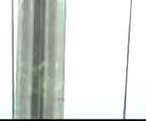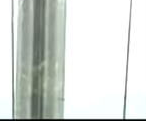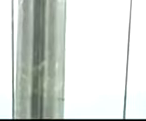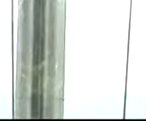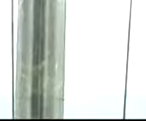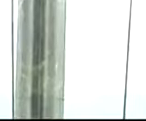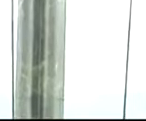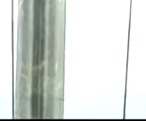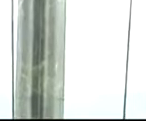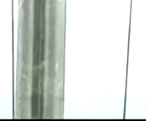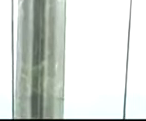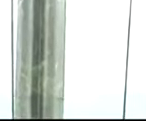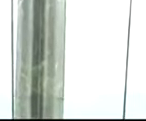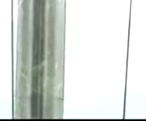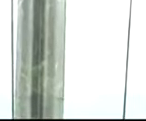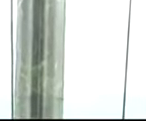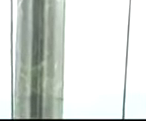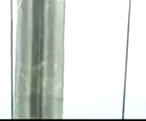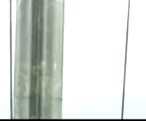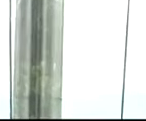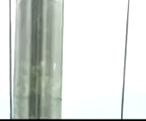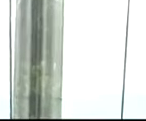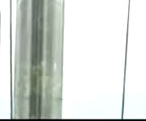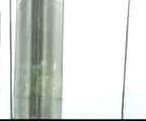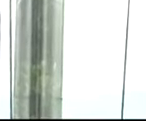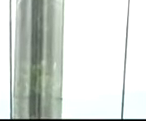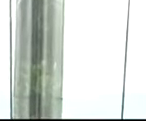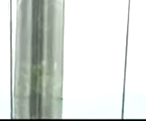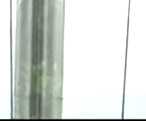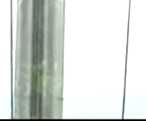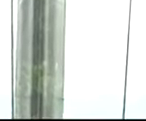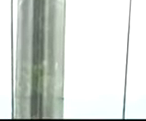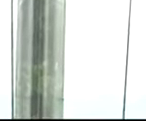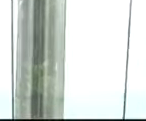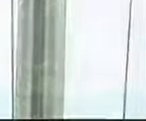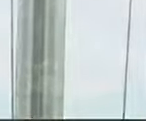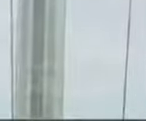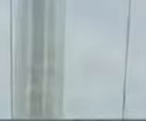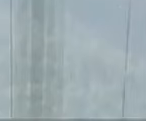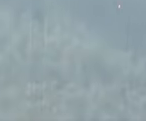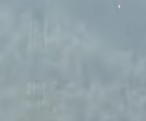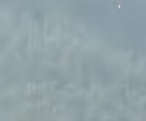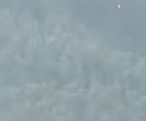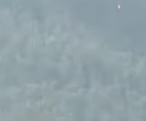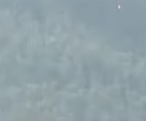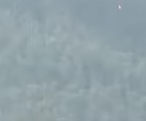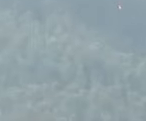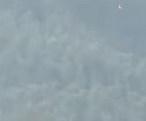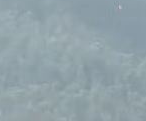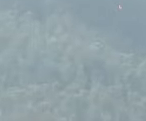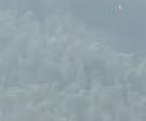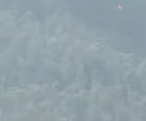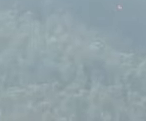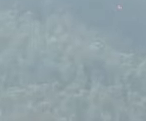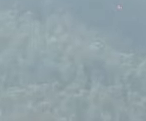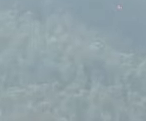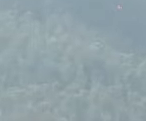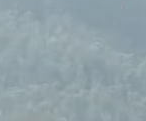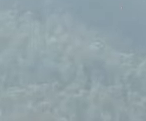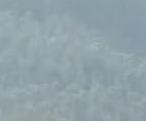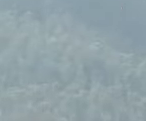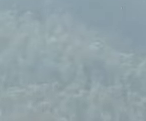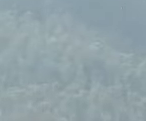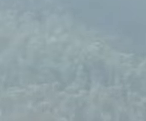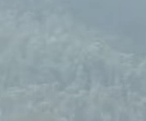que recibimos la alcaldía de Quito y en el momento en el que se encuentra la ciudad, la capital de la República, con el país entero. Creo que hay al